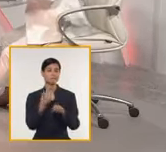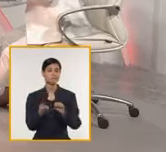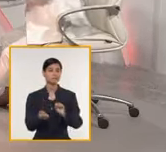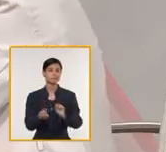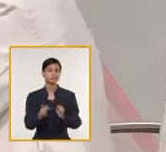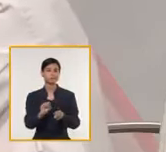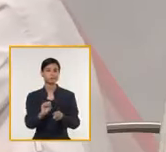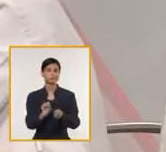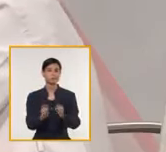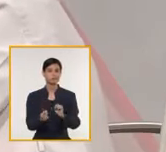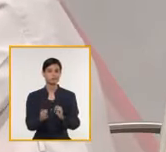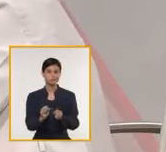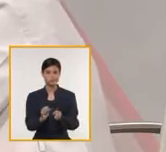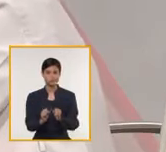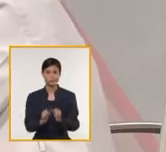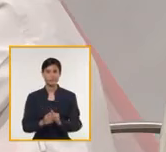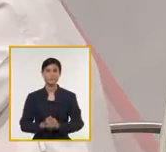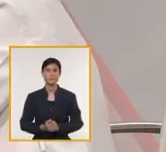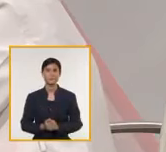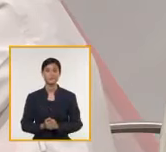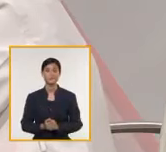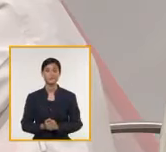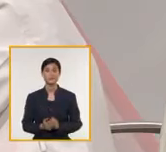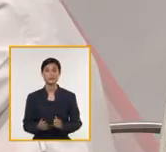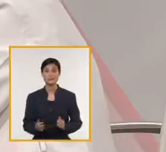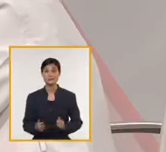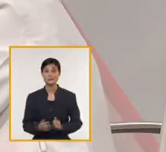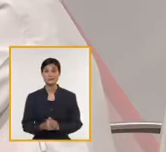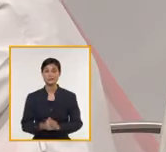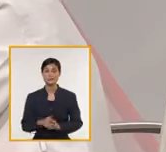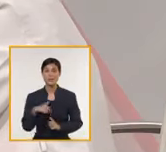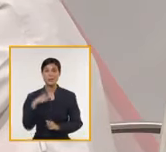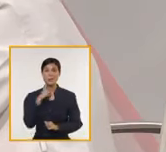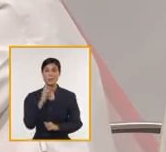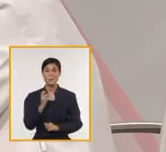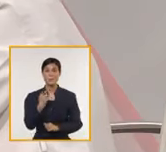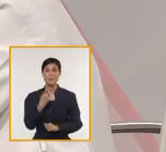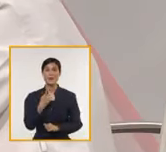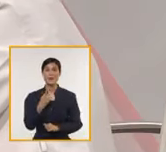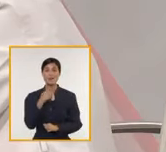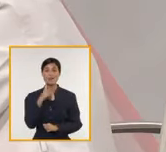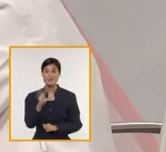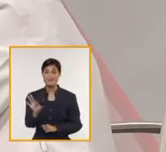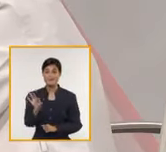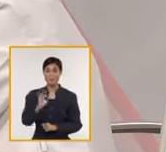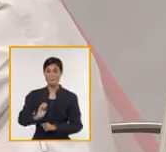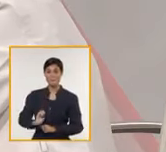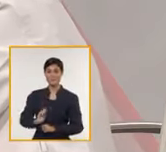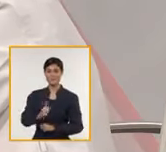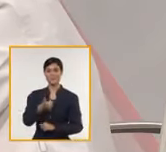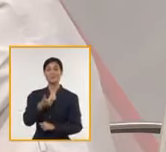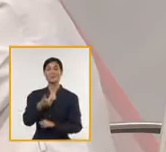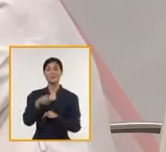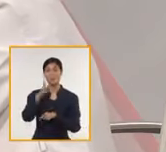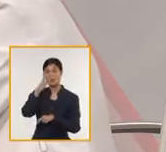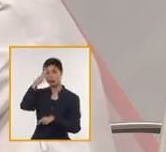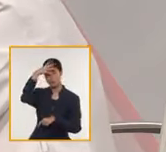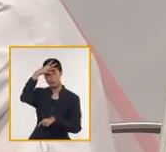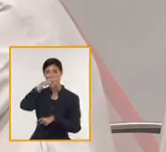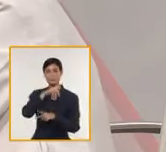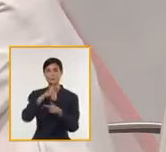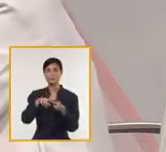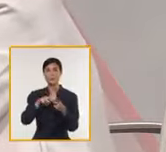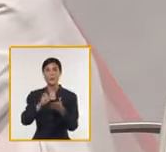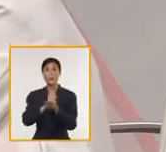dominando toda la lógica. Te digo, en el primer mandato de Donald Trump, que Marco Rubio, desde su posición de senador, llevó a